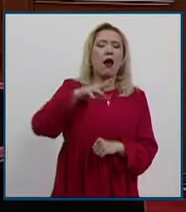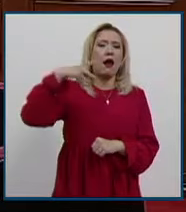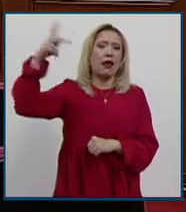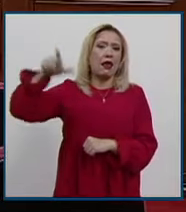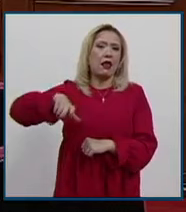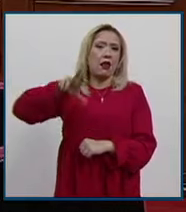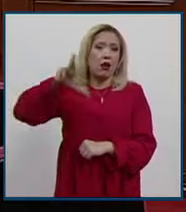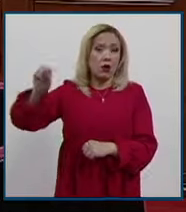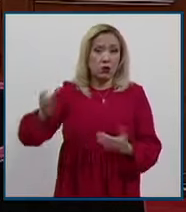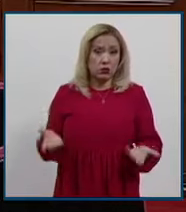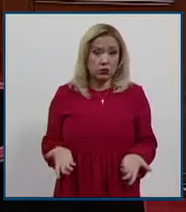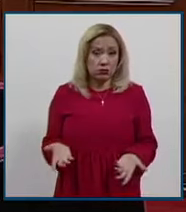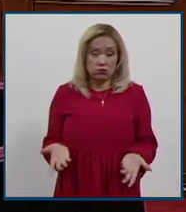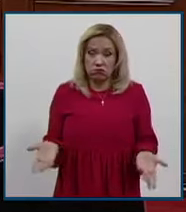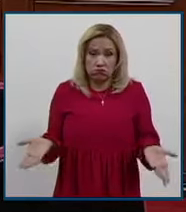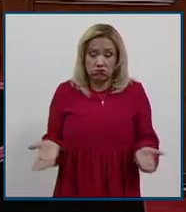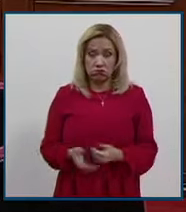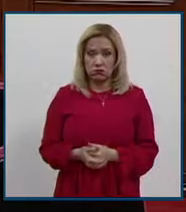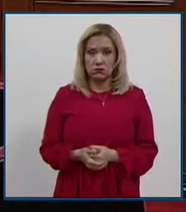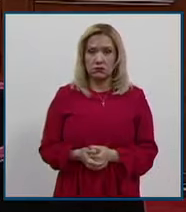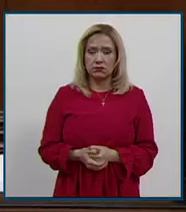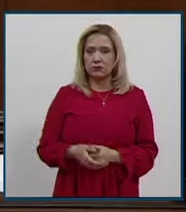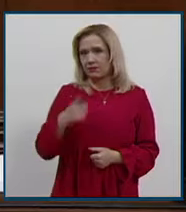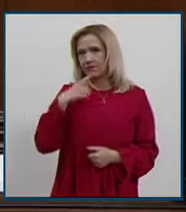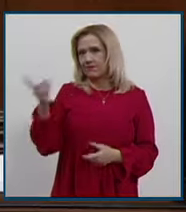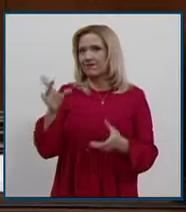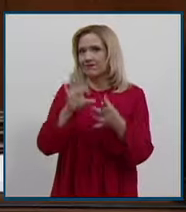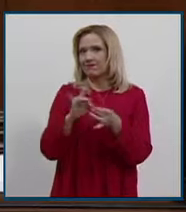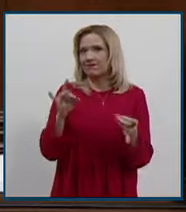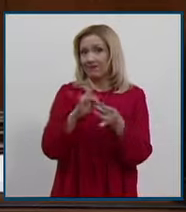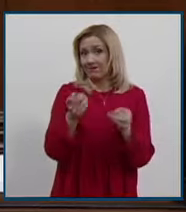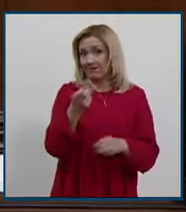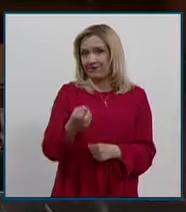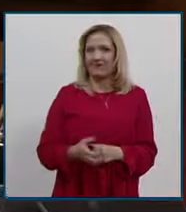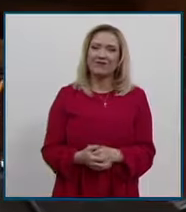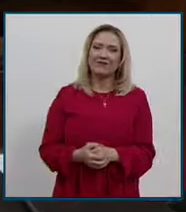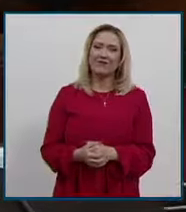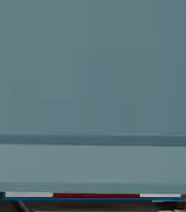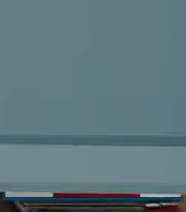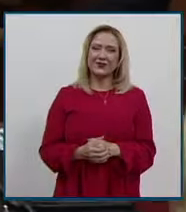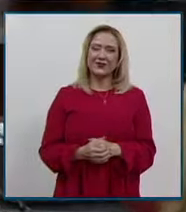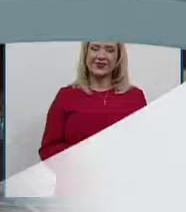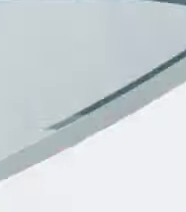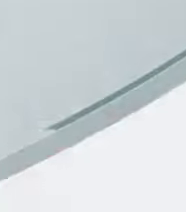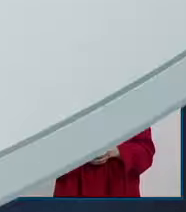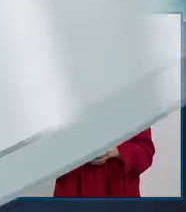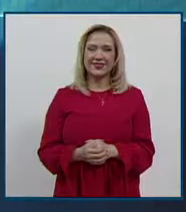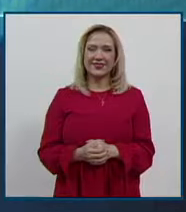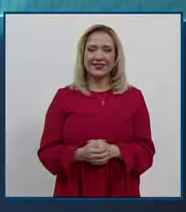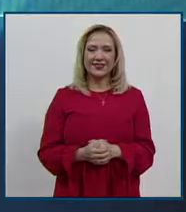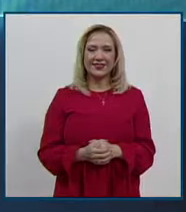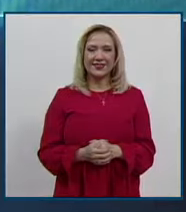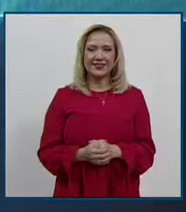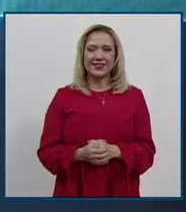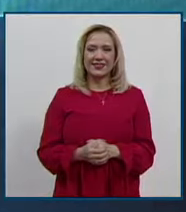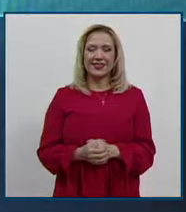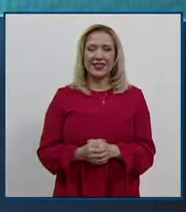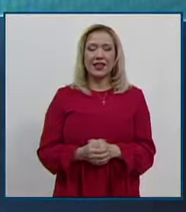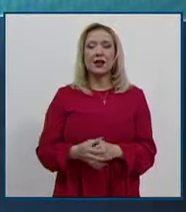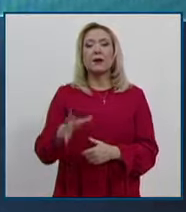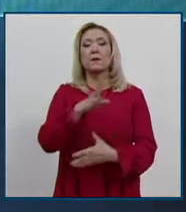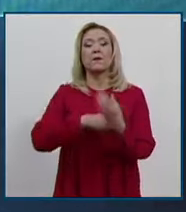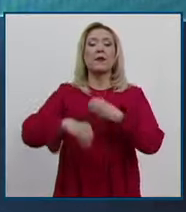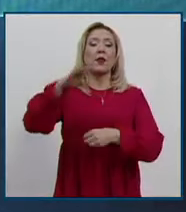ro para el canal del poder judicial de la federación Mario López Peña por